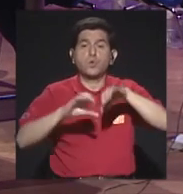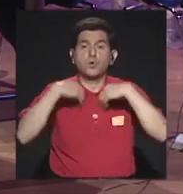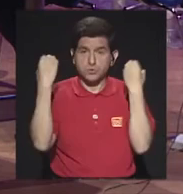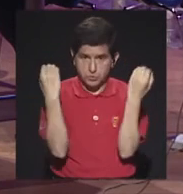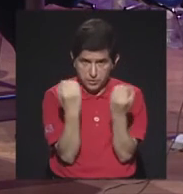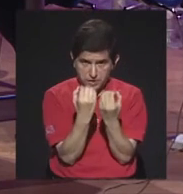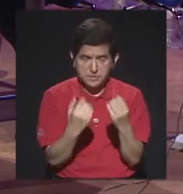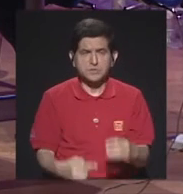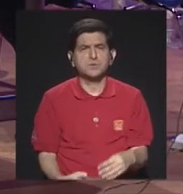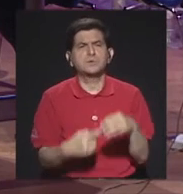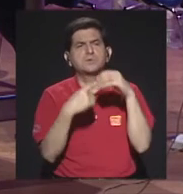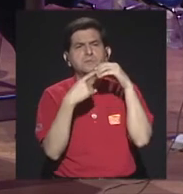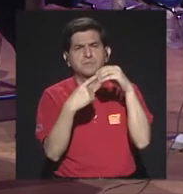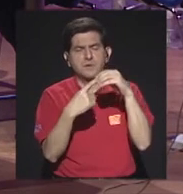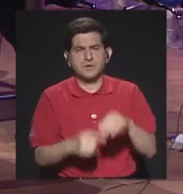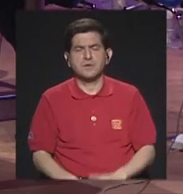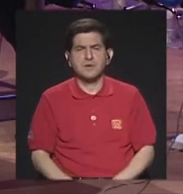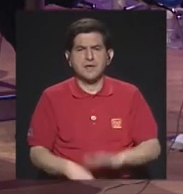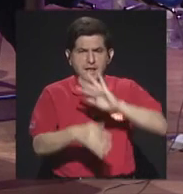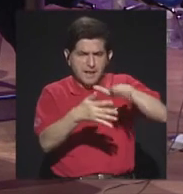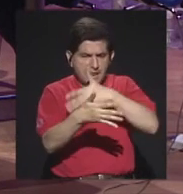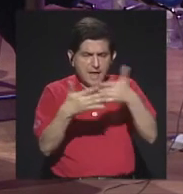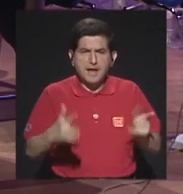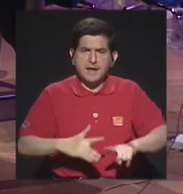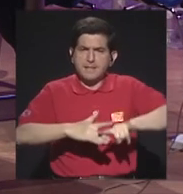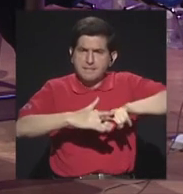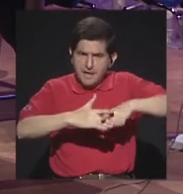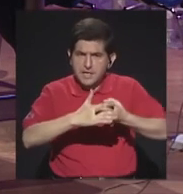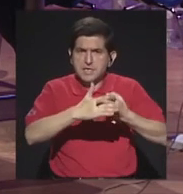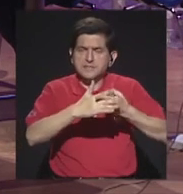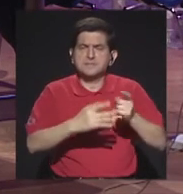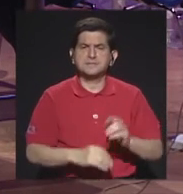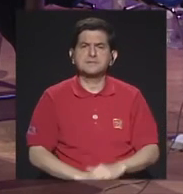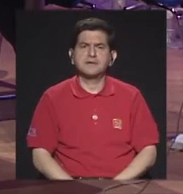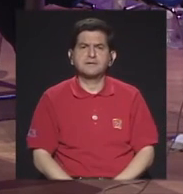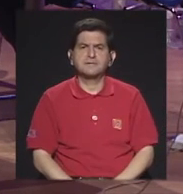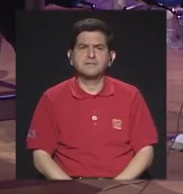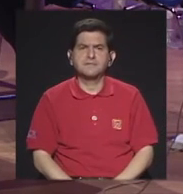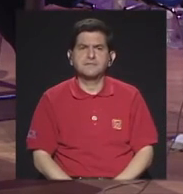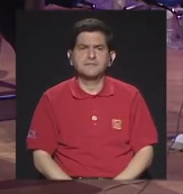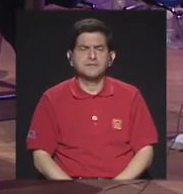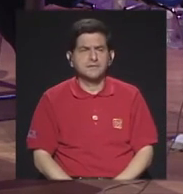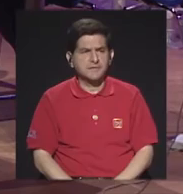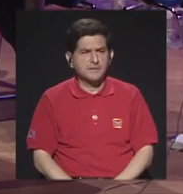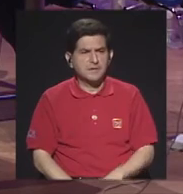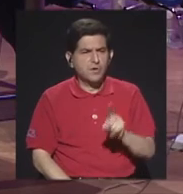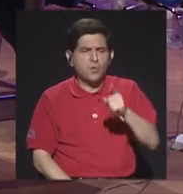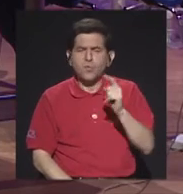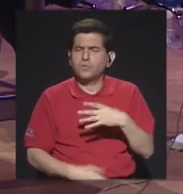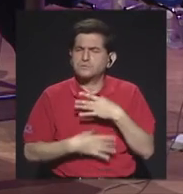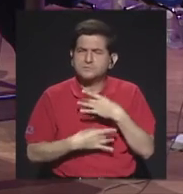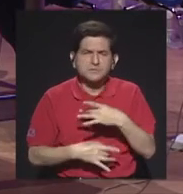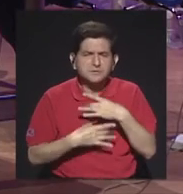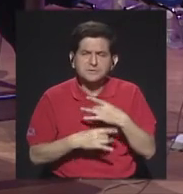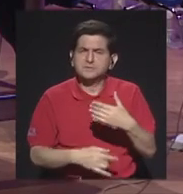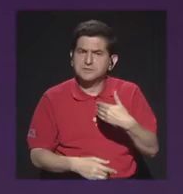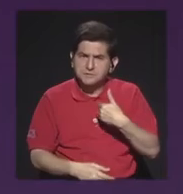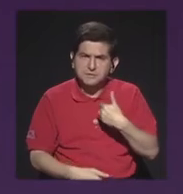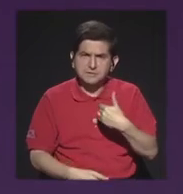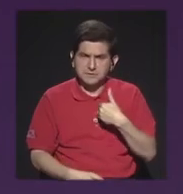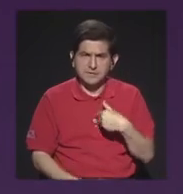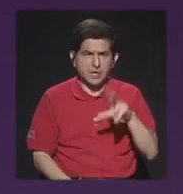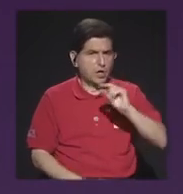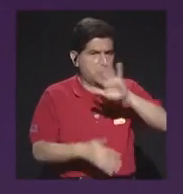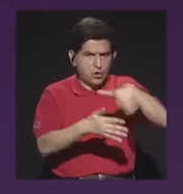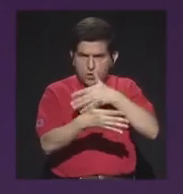o principalmente la agenda, nace desde pues una inquietud que veníamos teniendo, no